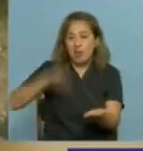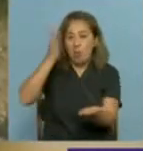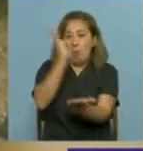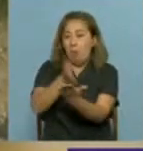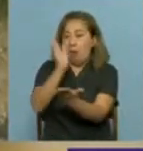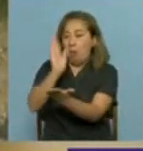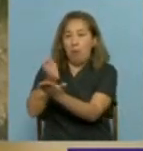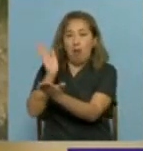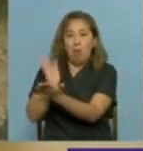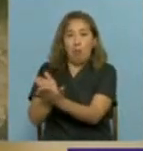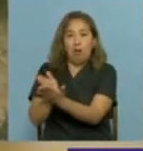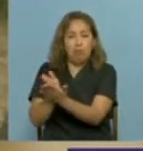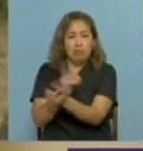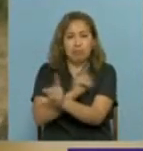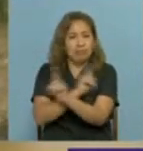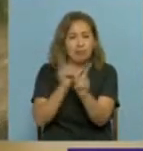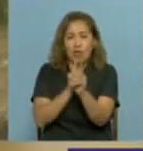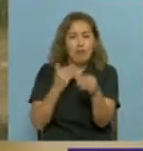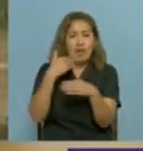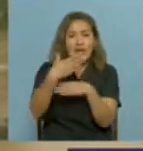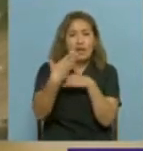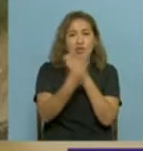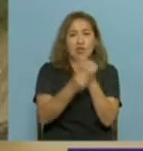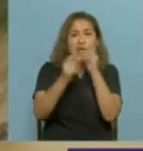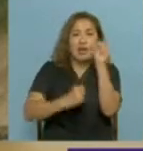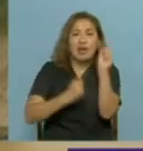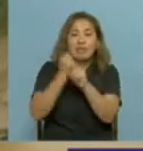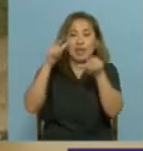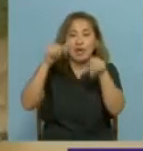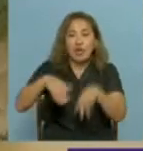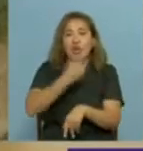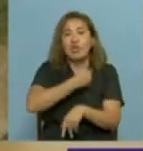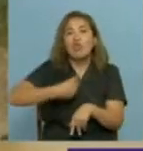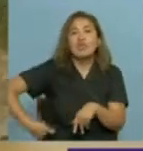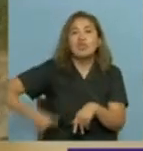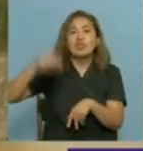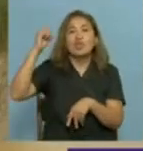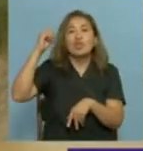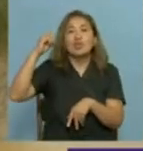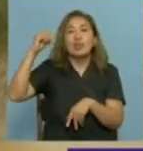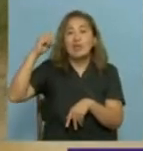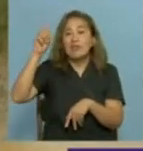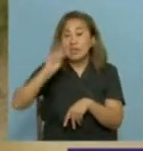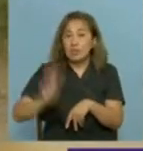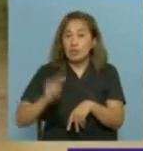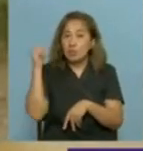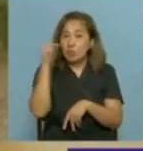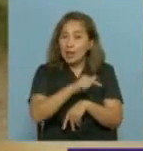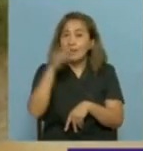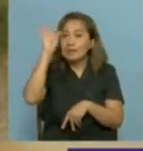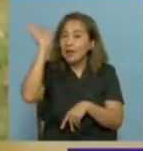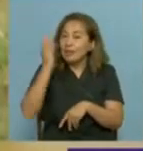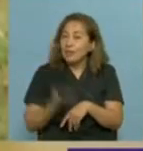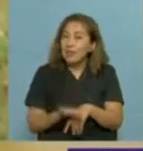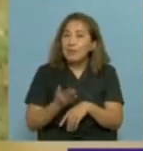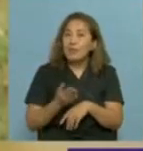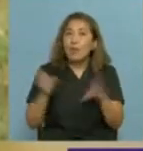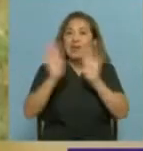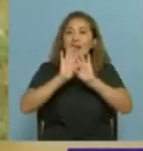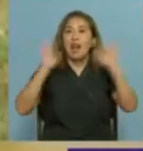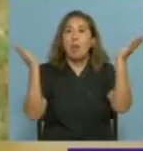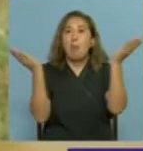gobierno de nicolás maduro que actualmente ya eso nos da a entender lo que ya sabemos nosotros los venezolanos pero a nivel